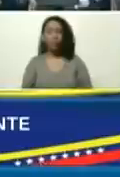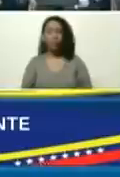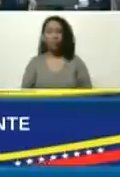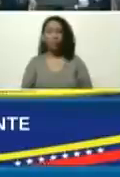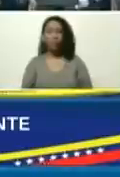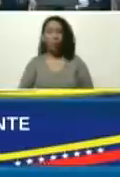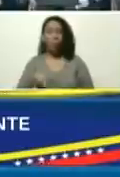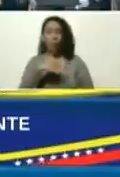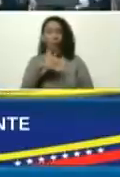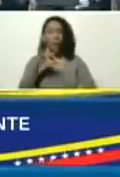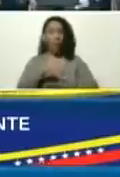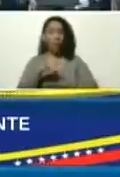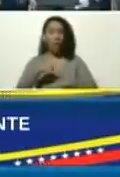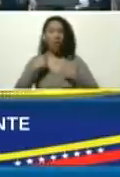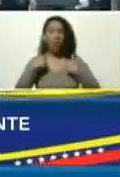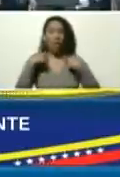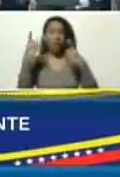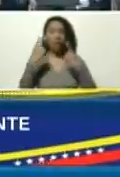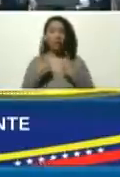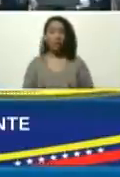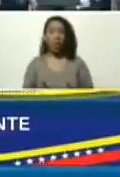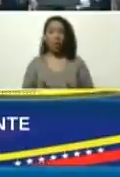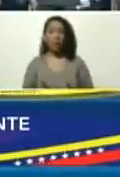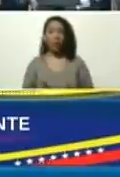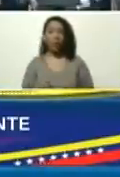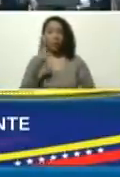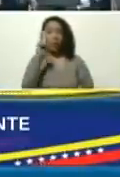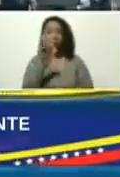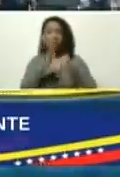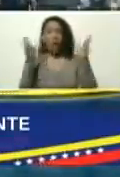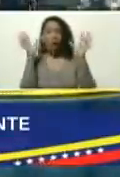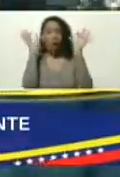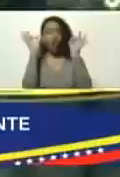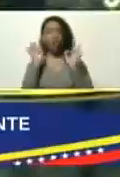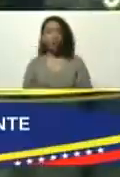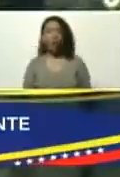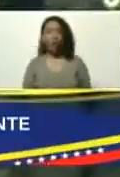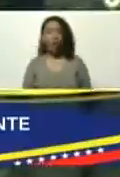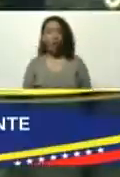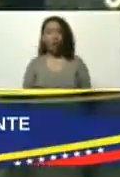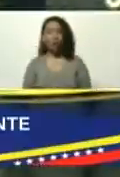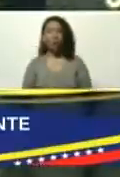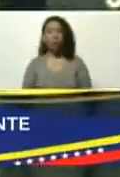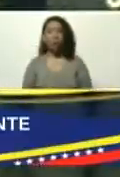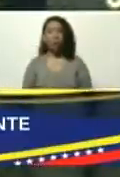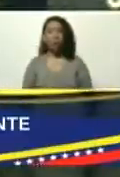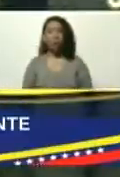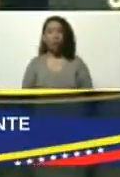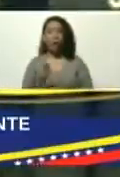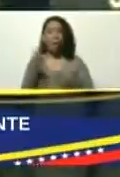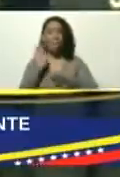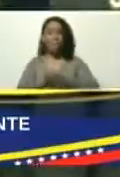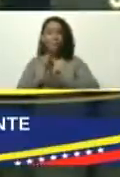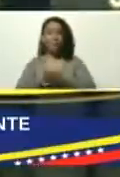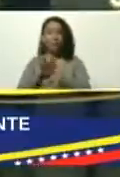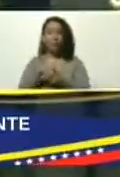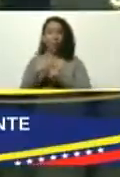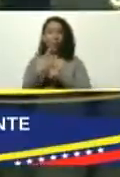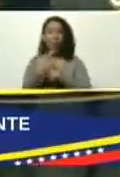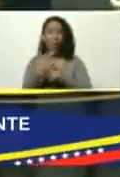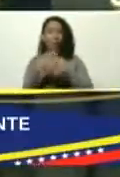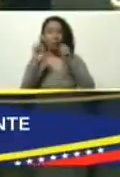cuando me toca decidir entre un gran oficial que pasa la situación de